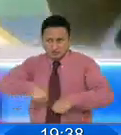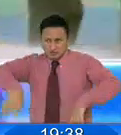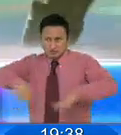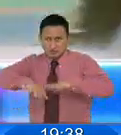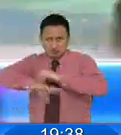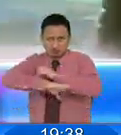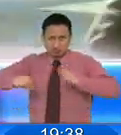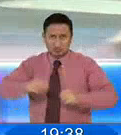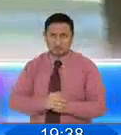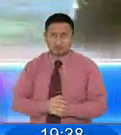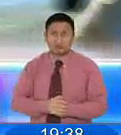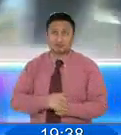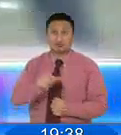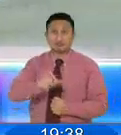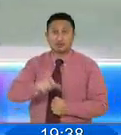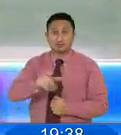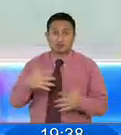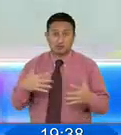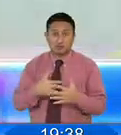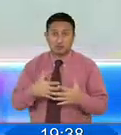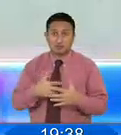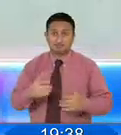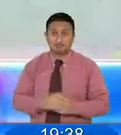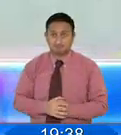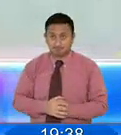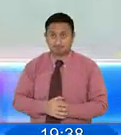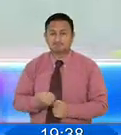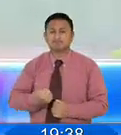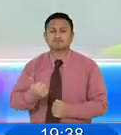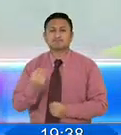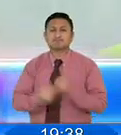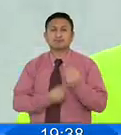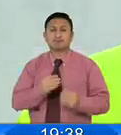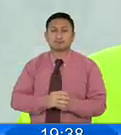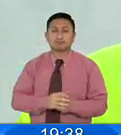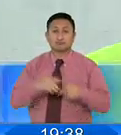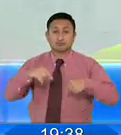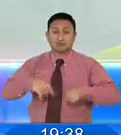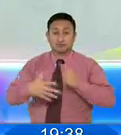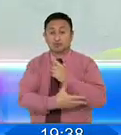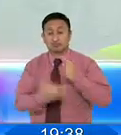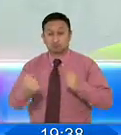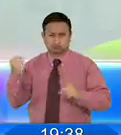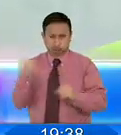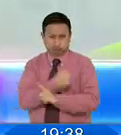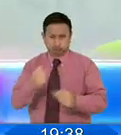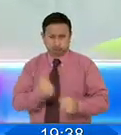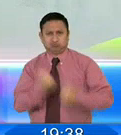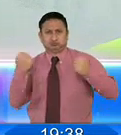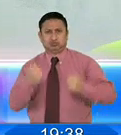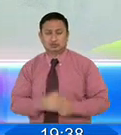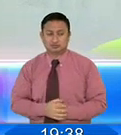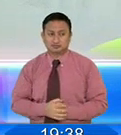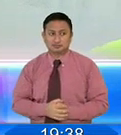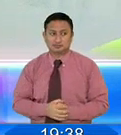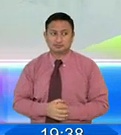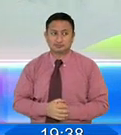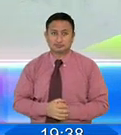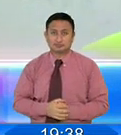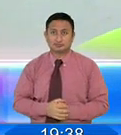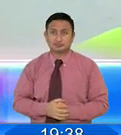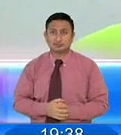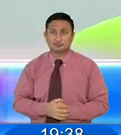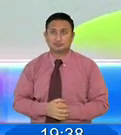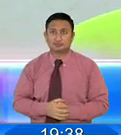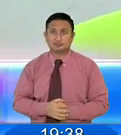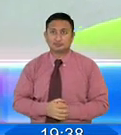temor entre las personas. La modalidad de ellos era el robo con violencia y también aprovechaban para en la modalidad